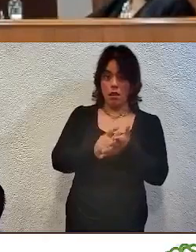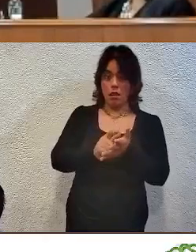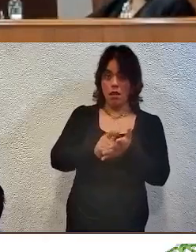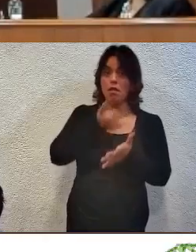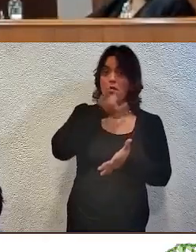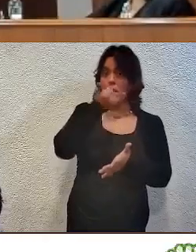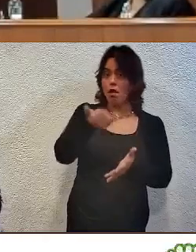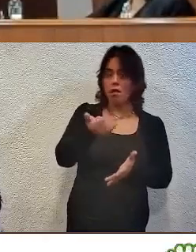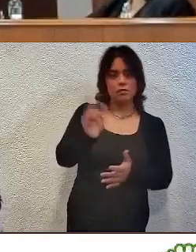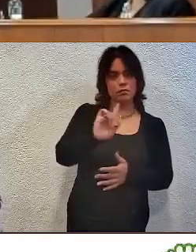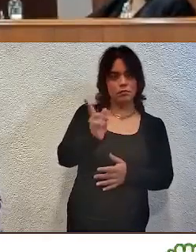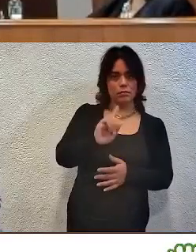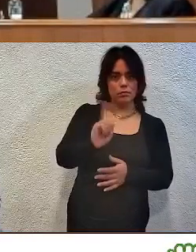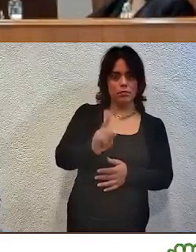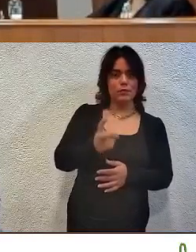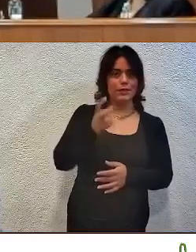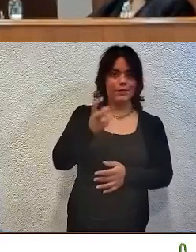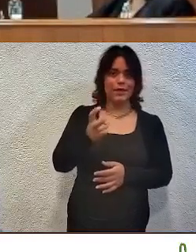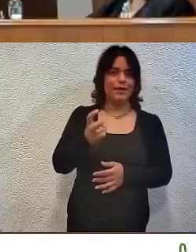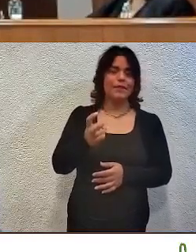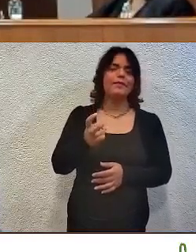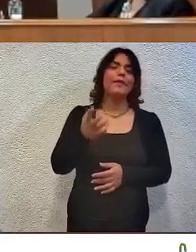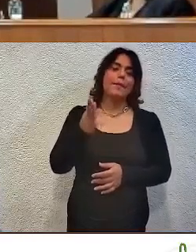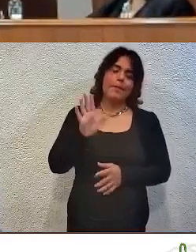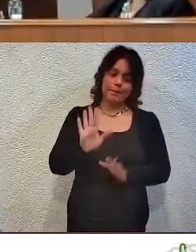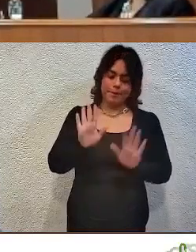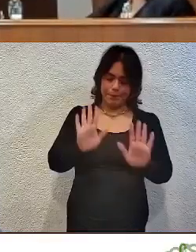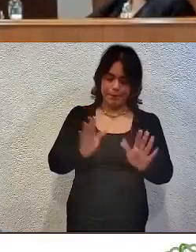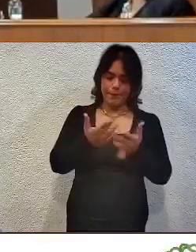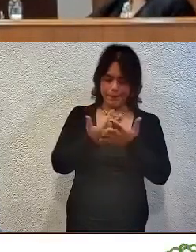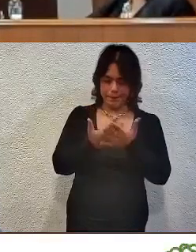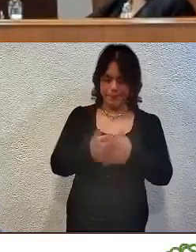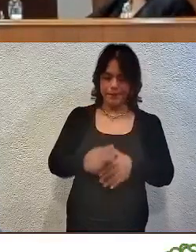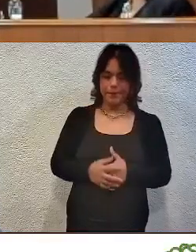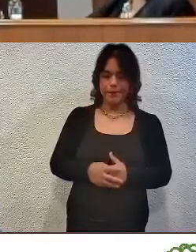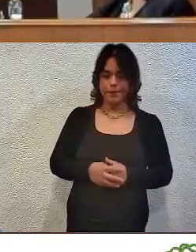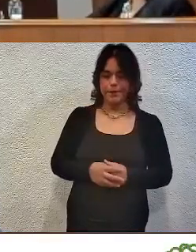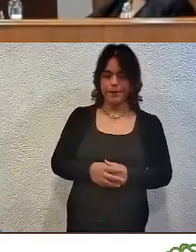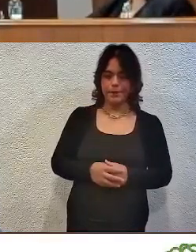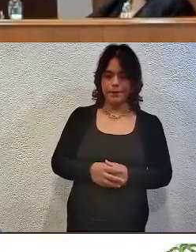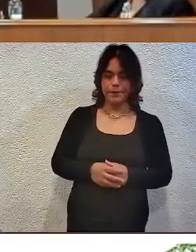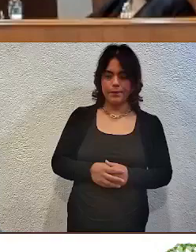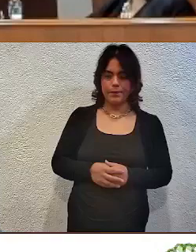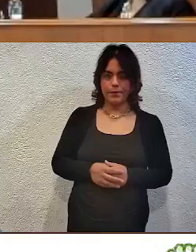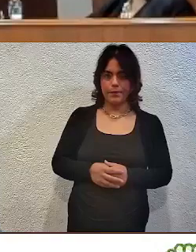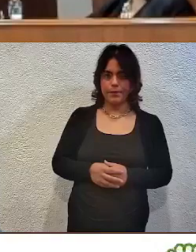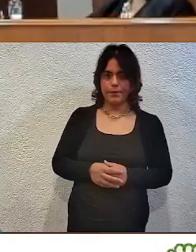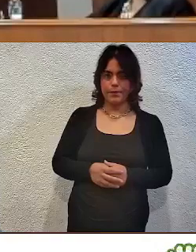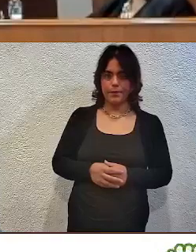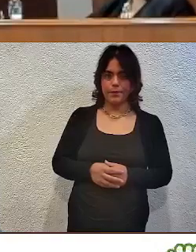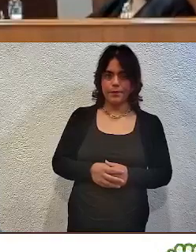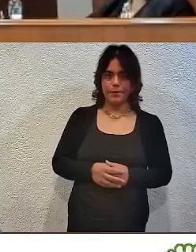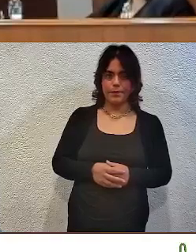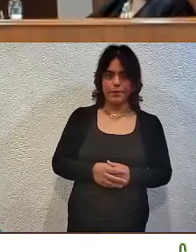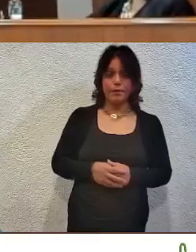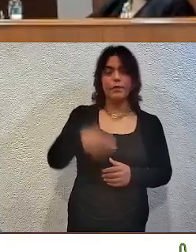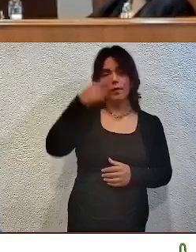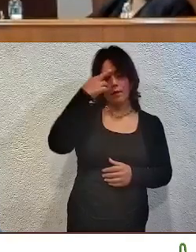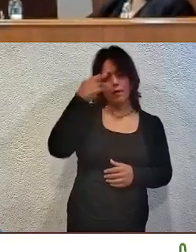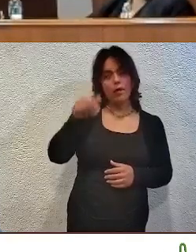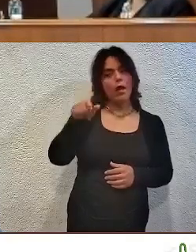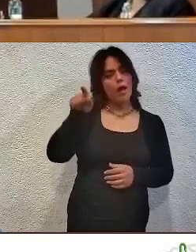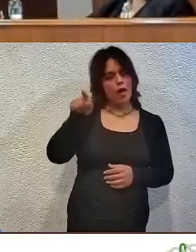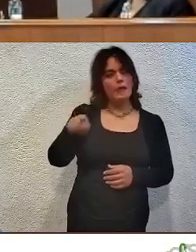que este agravio se declara fundado por lo siguiente. En efecto, le asiste la razón a la actora